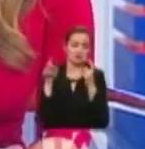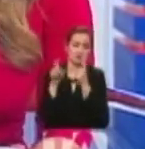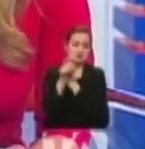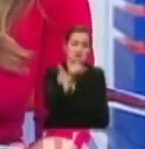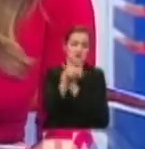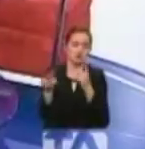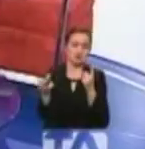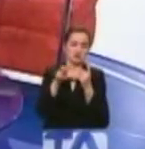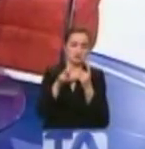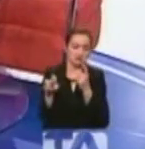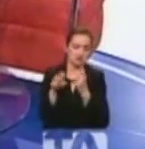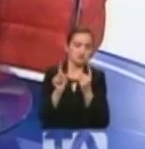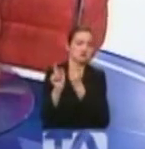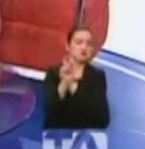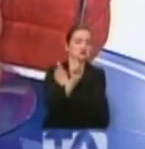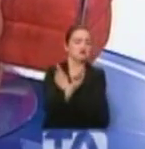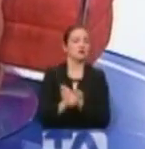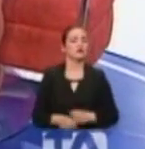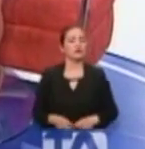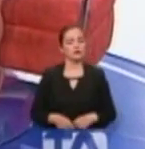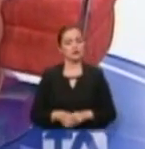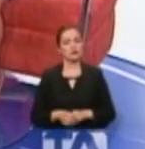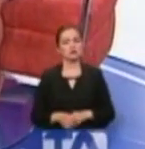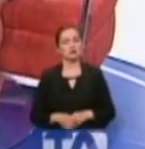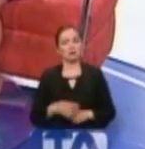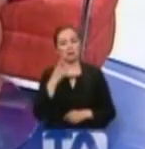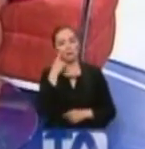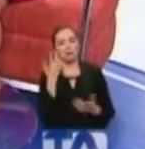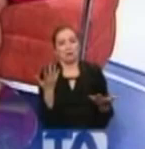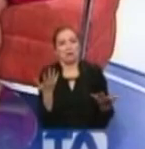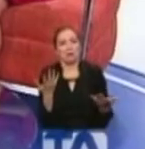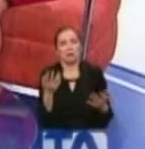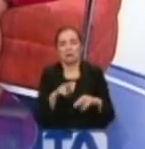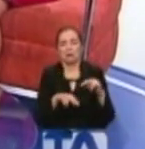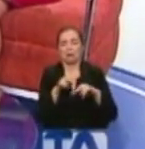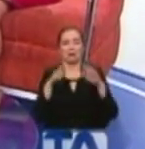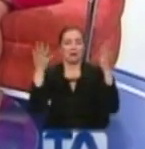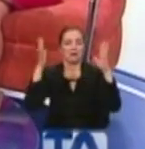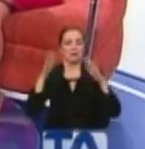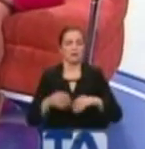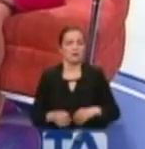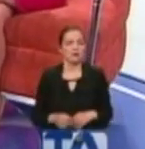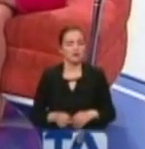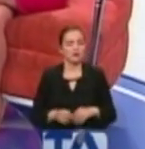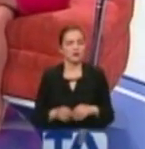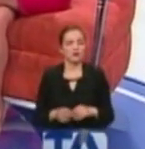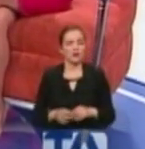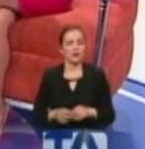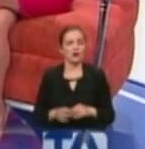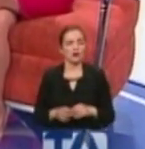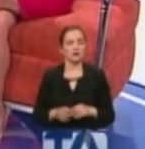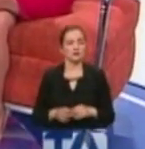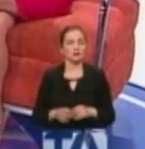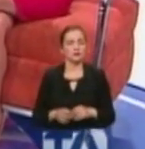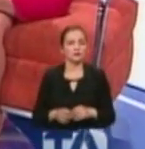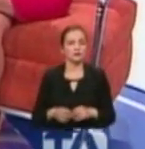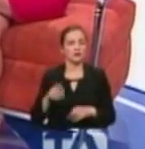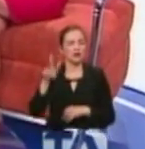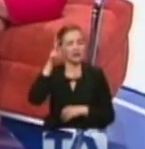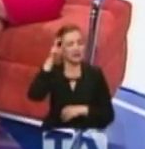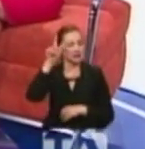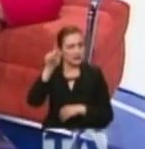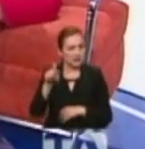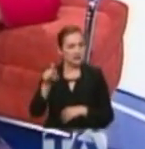viajaban en el metro de polo a polo. Eso se quedó en veremos, en nada. Está inconcluso este proyecto. ¿Cree usted que es necesario